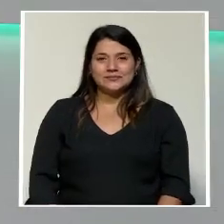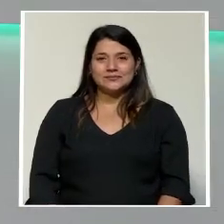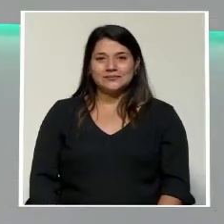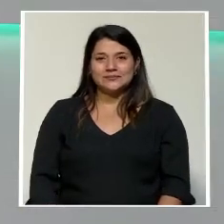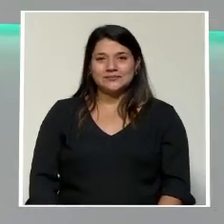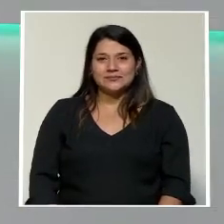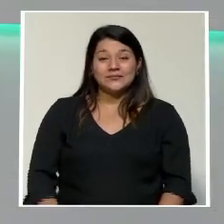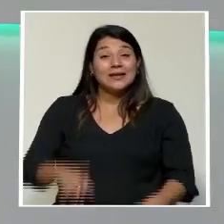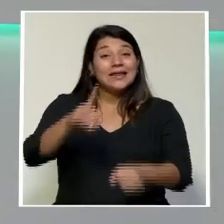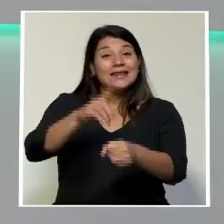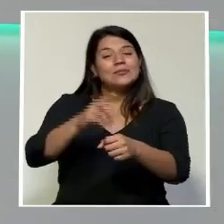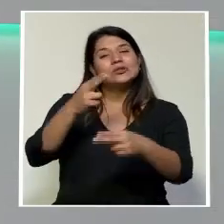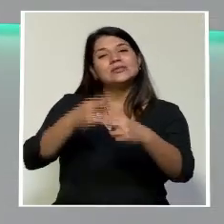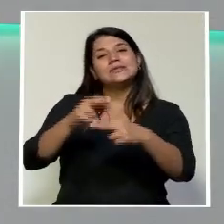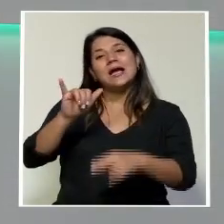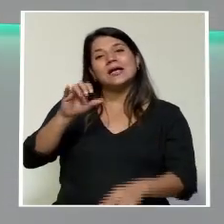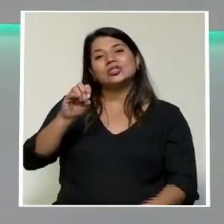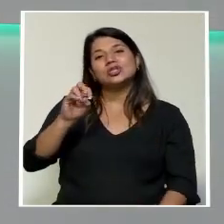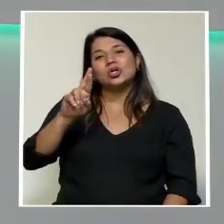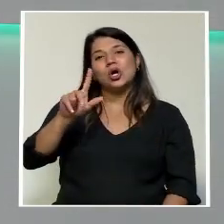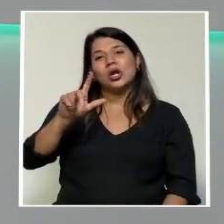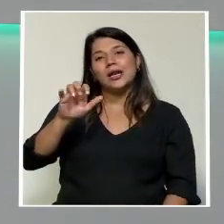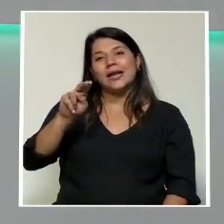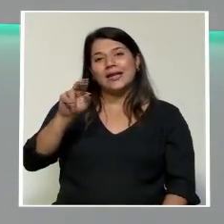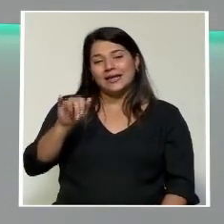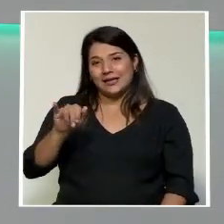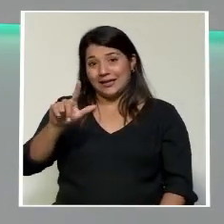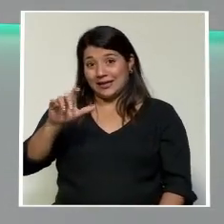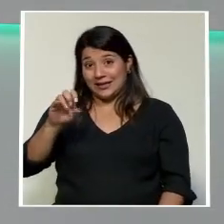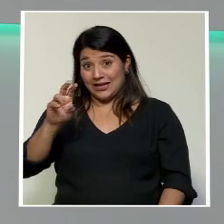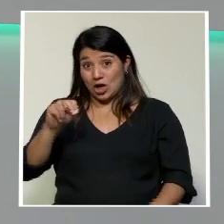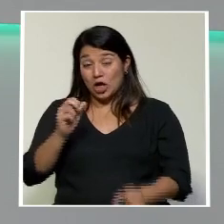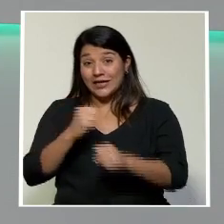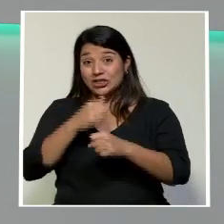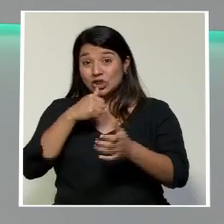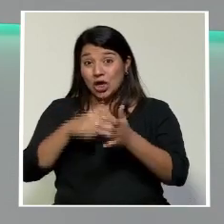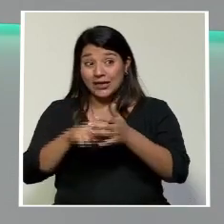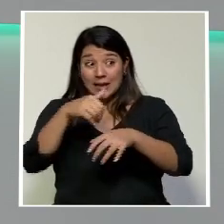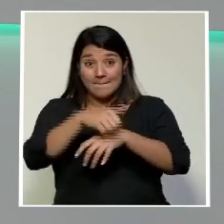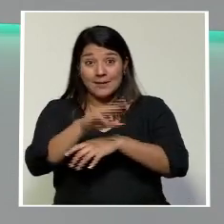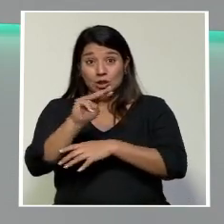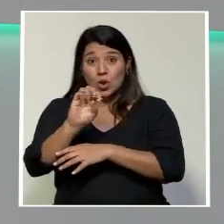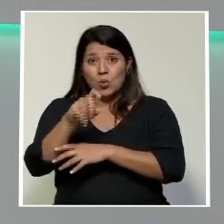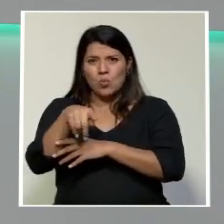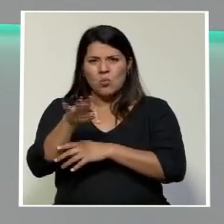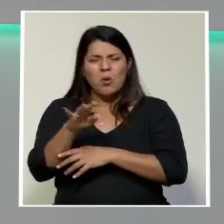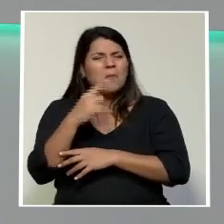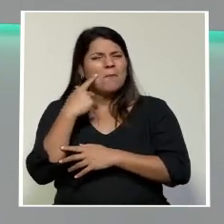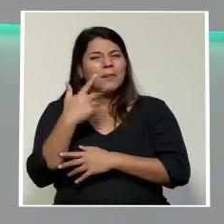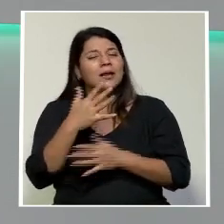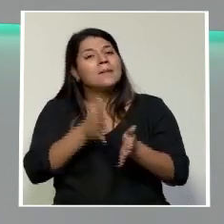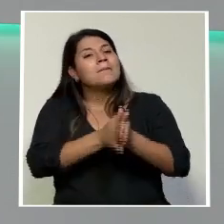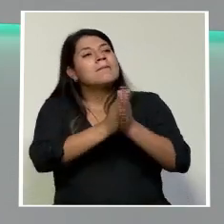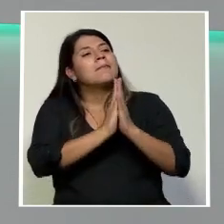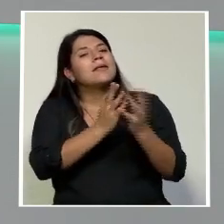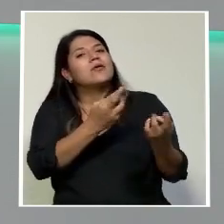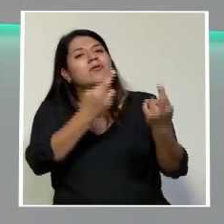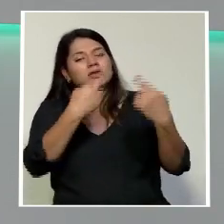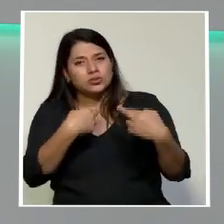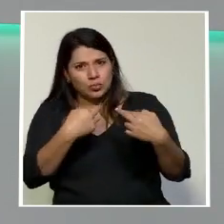La diputada Yorleni León envió un oficio al MOB en el cual solicitó una respuesta a denuncias ciudadanas que ha